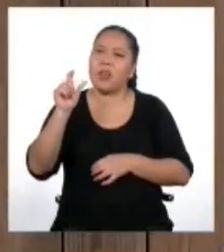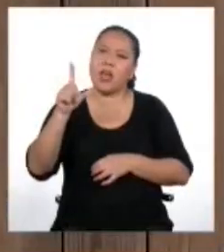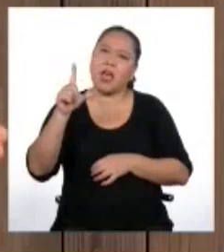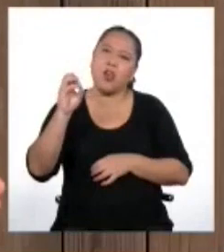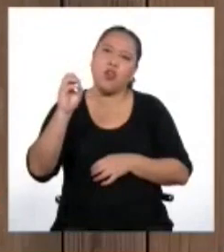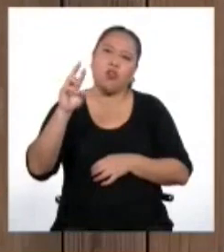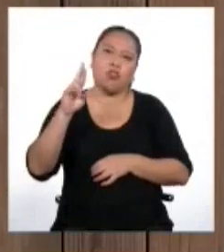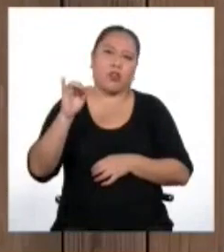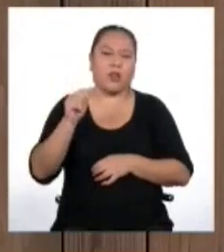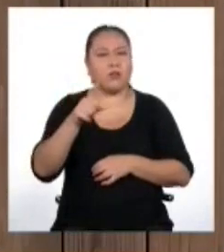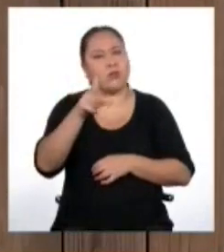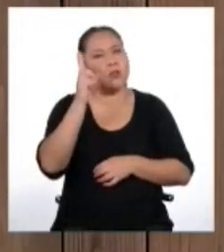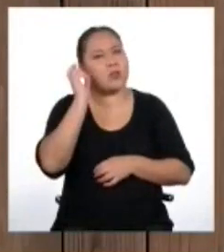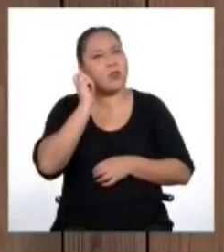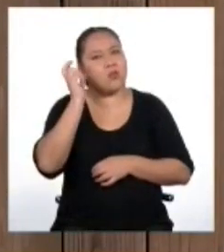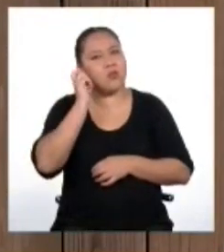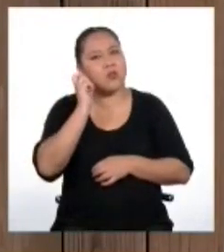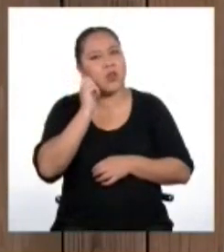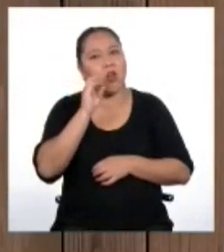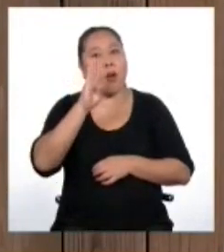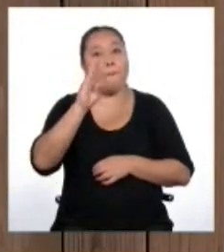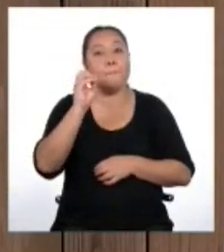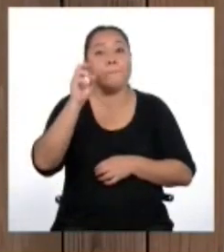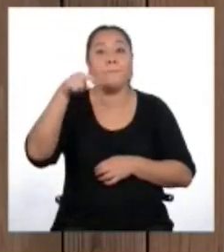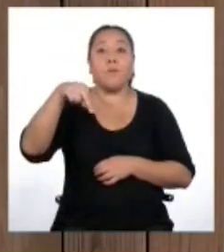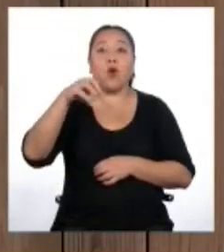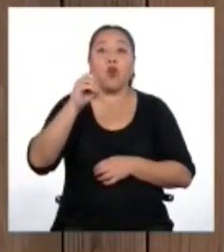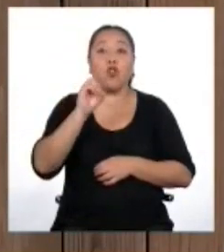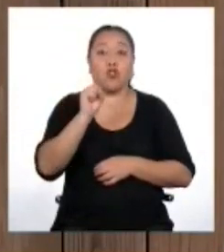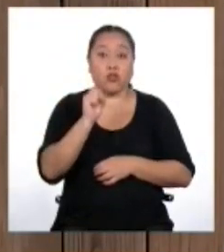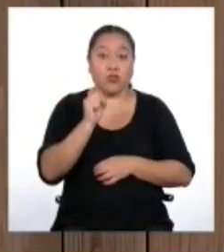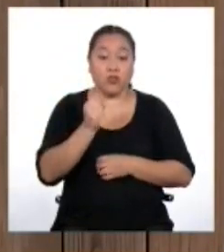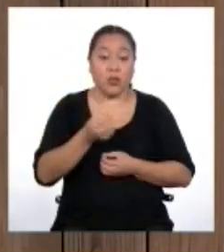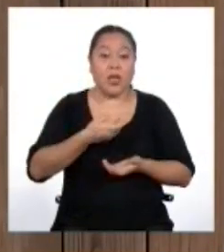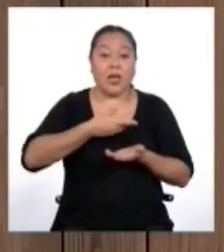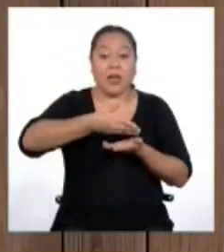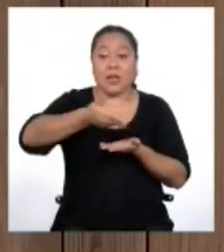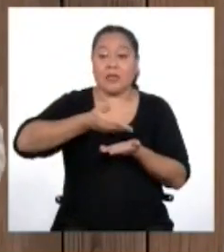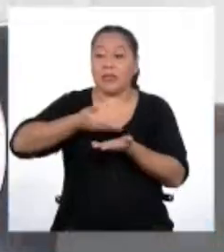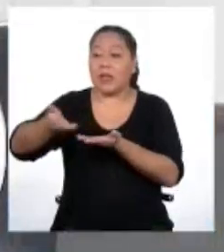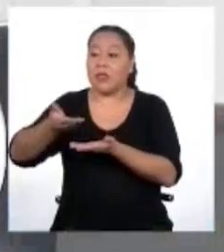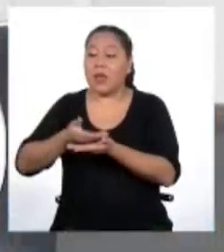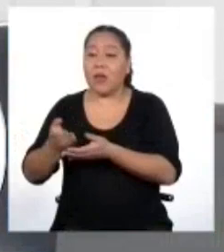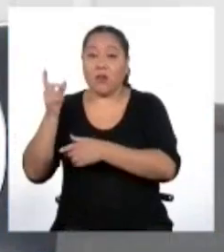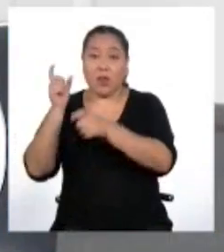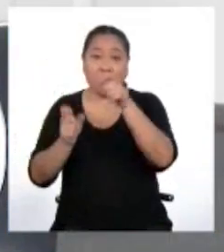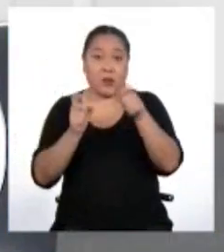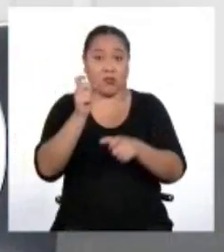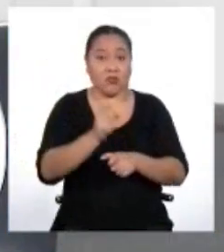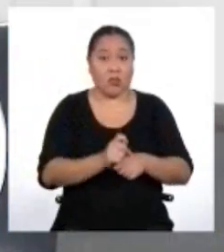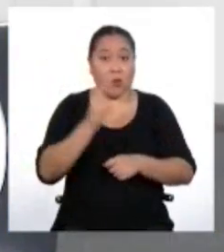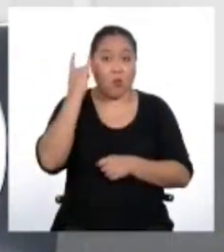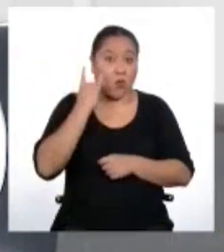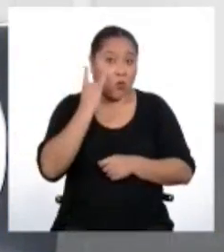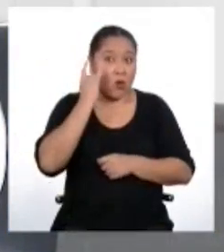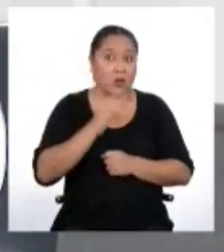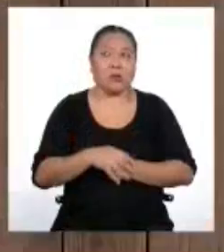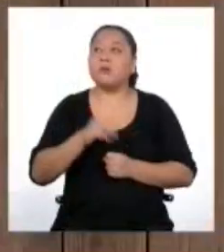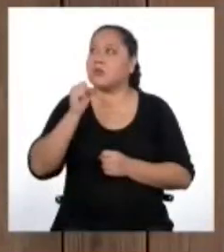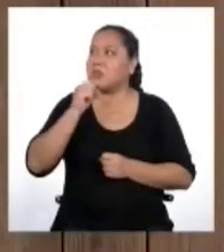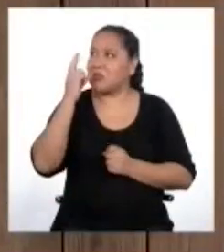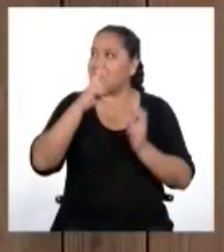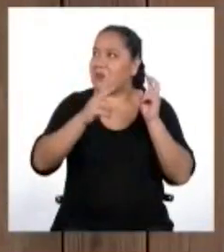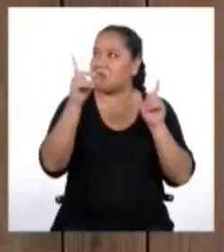¿Has escuchado hablar de los bonos familiares que se están repartiendo por el estado de emergencia? Sí he escuchado y visto en la